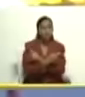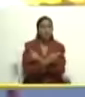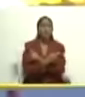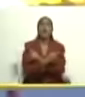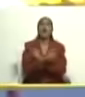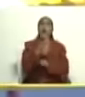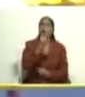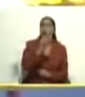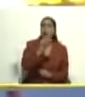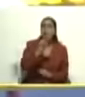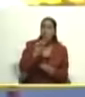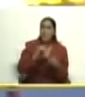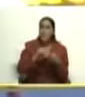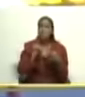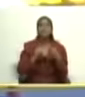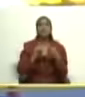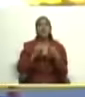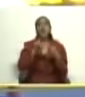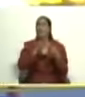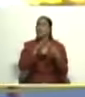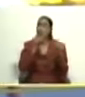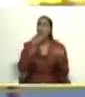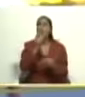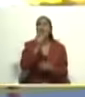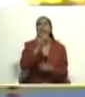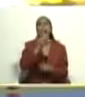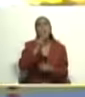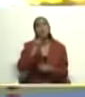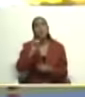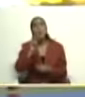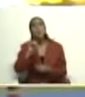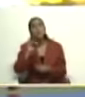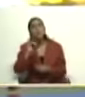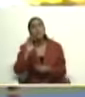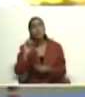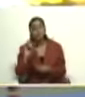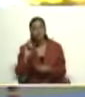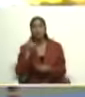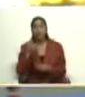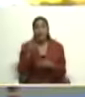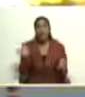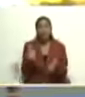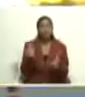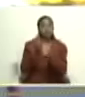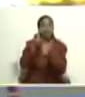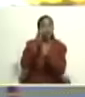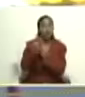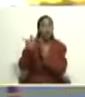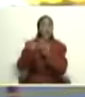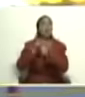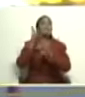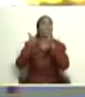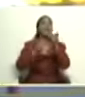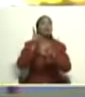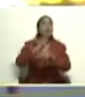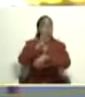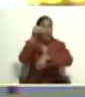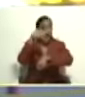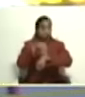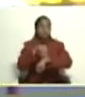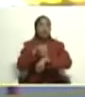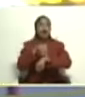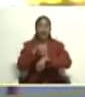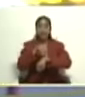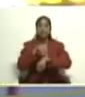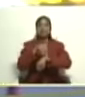de aluminio, a imperfiles de aluminio, y esto, presidente, ha incentivado el sector productivo nacional, al igual que hemos podido también